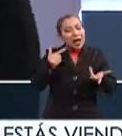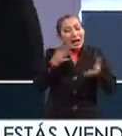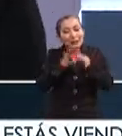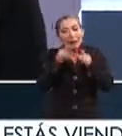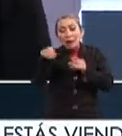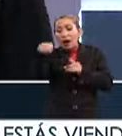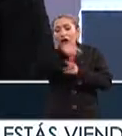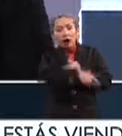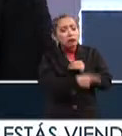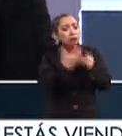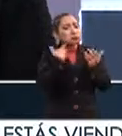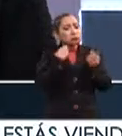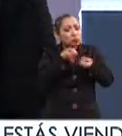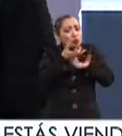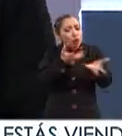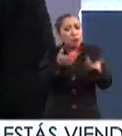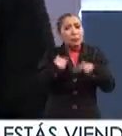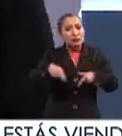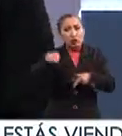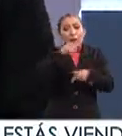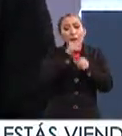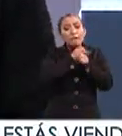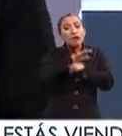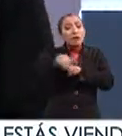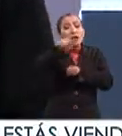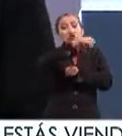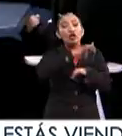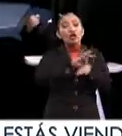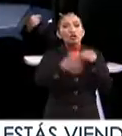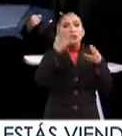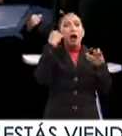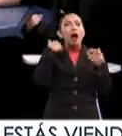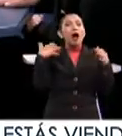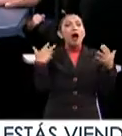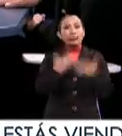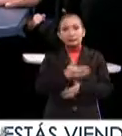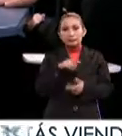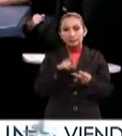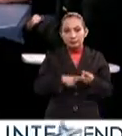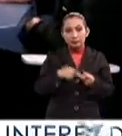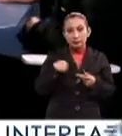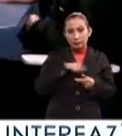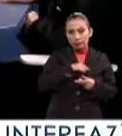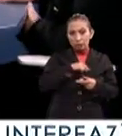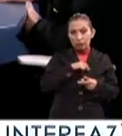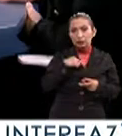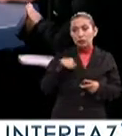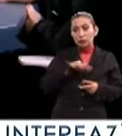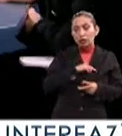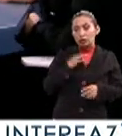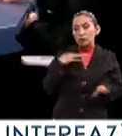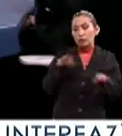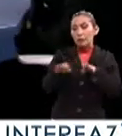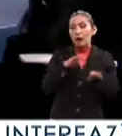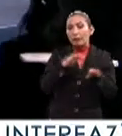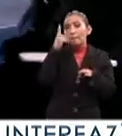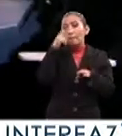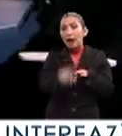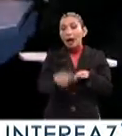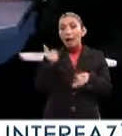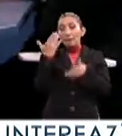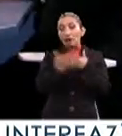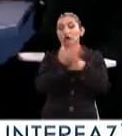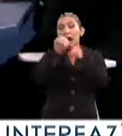para que les lleguen a varias personas. O sea, el chiste es que esté al alcance de todos. Nosotros vamos a estar trabajando para hacerlo